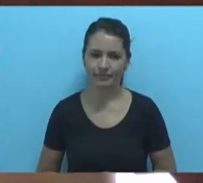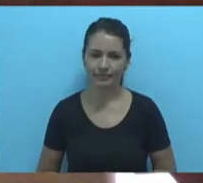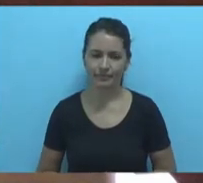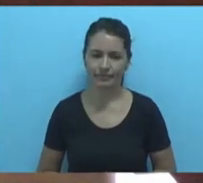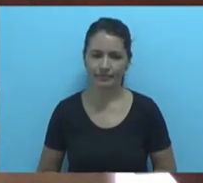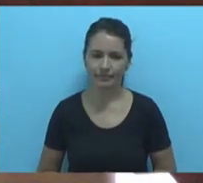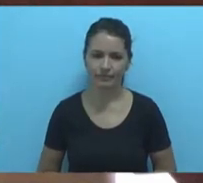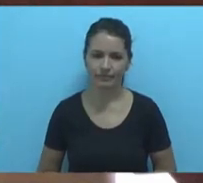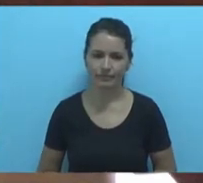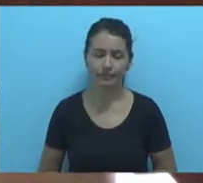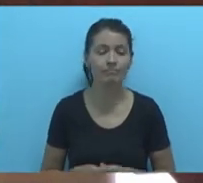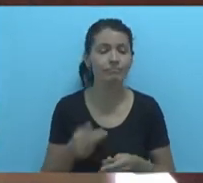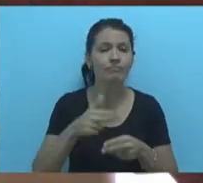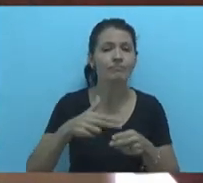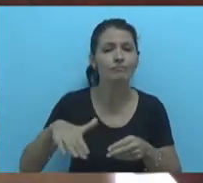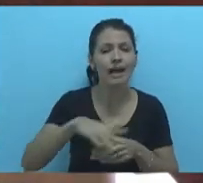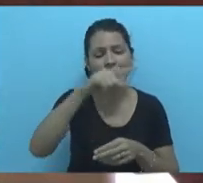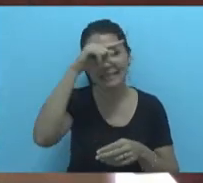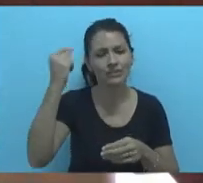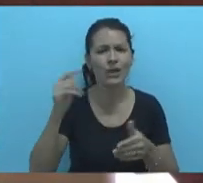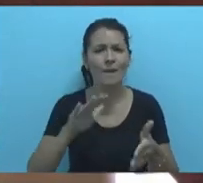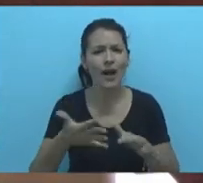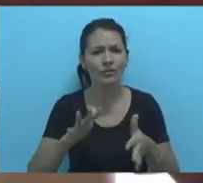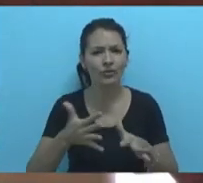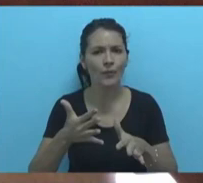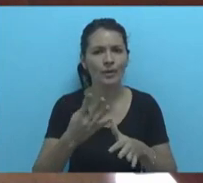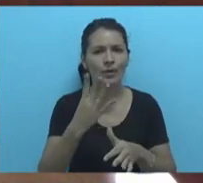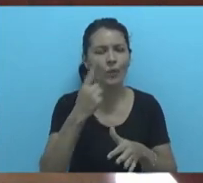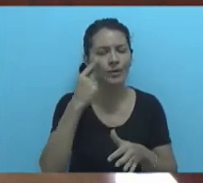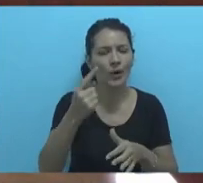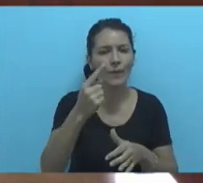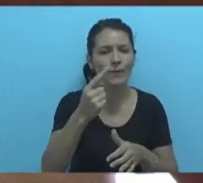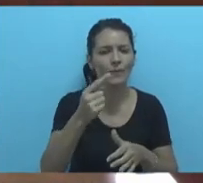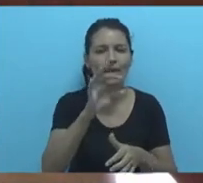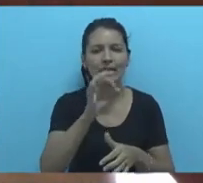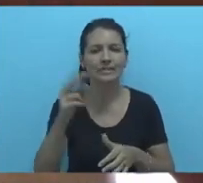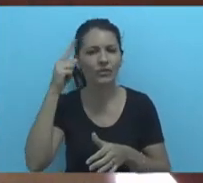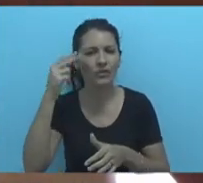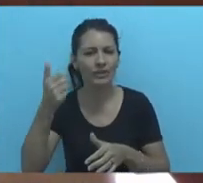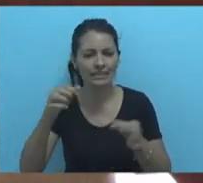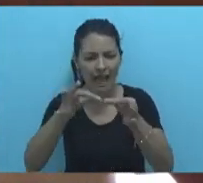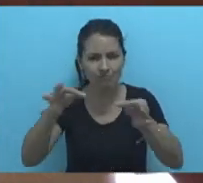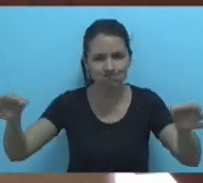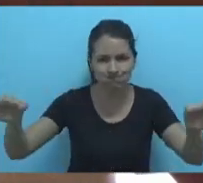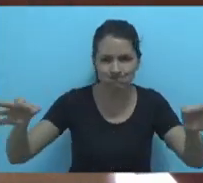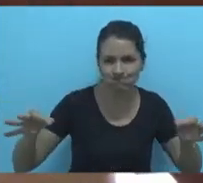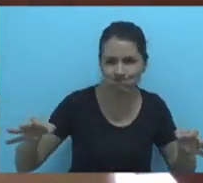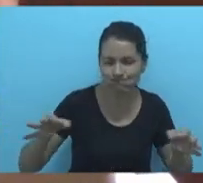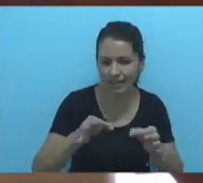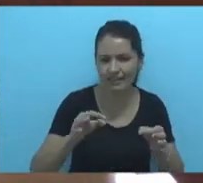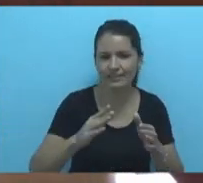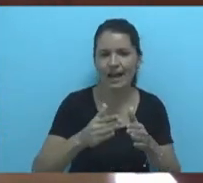correspondiente. Un parque nacional que tiene aproximadamente 4.096 hectáreas, con este proyecto lo